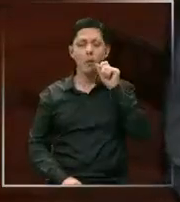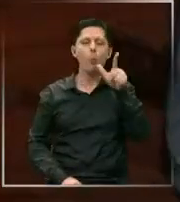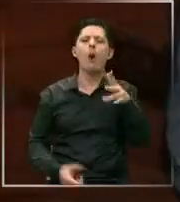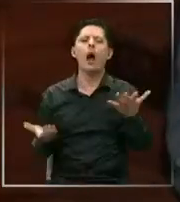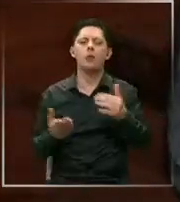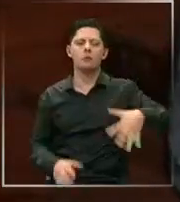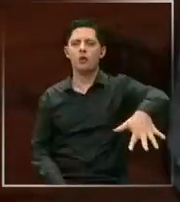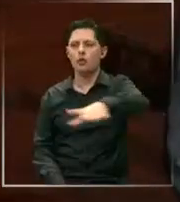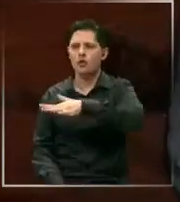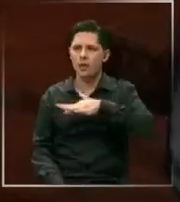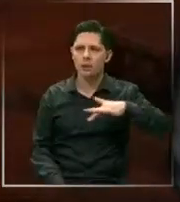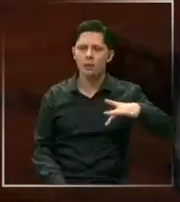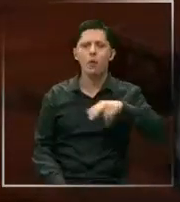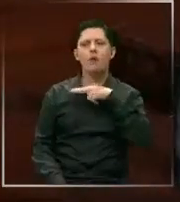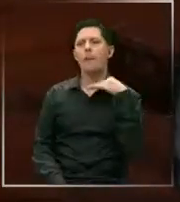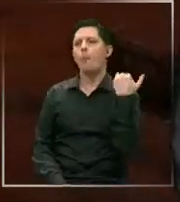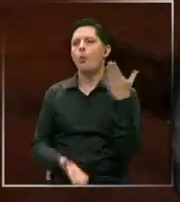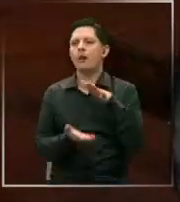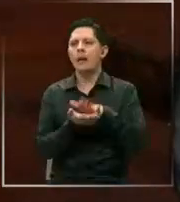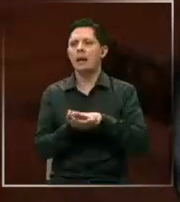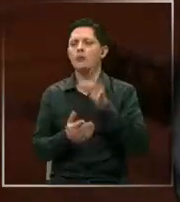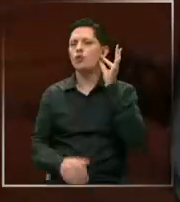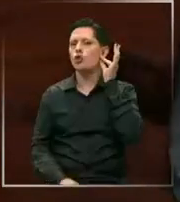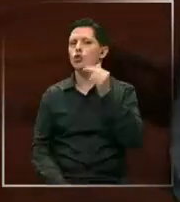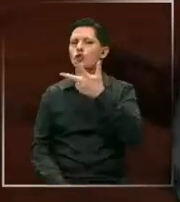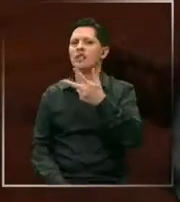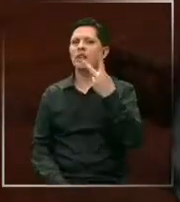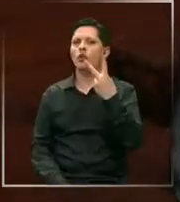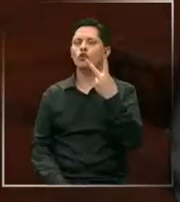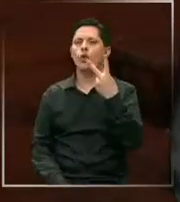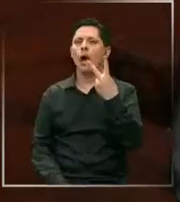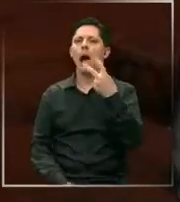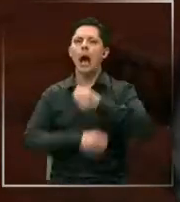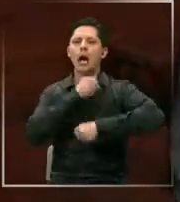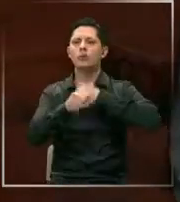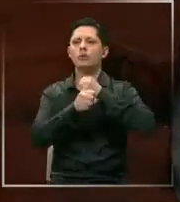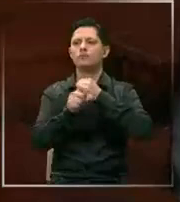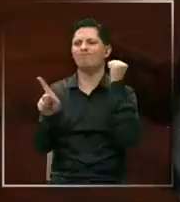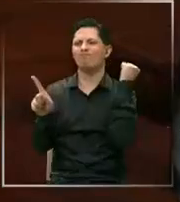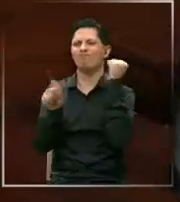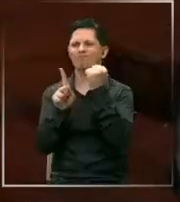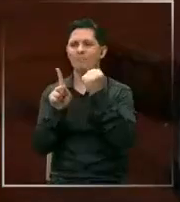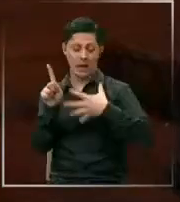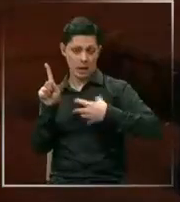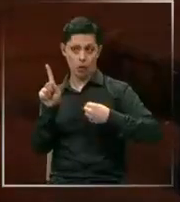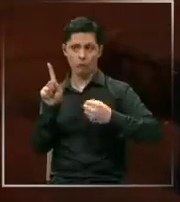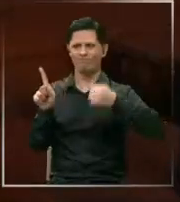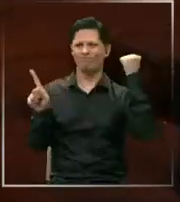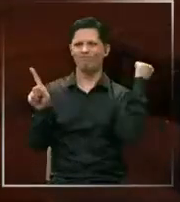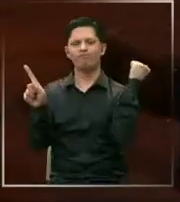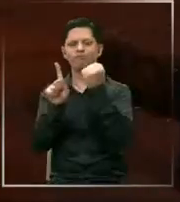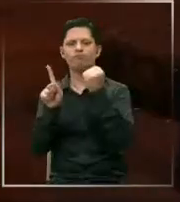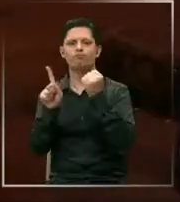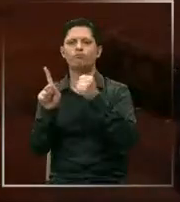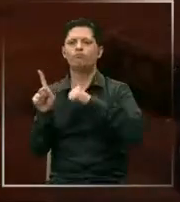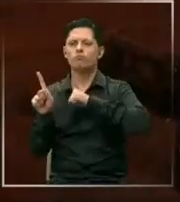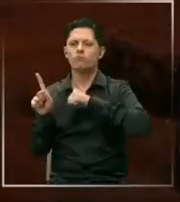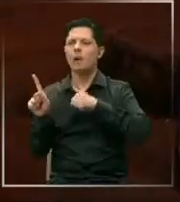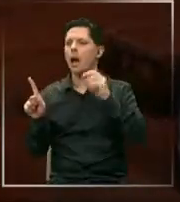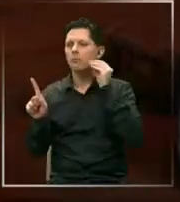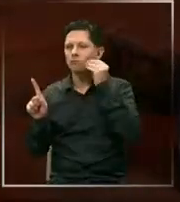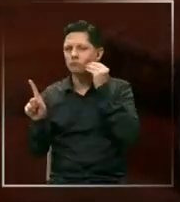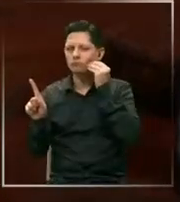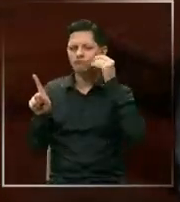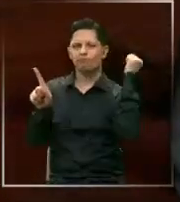se produce la muerte de una mujer de 82 años a manos de su hijo. Según el contexto que se habría entregado inicialmente por parte